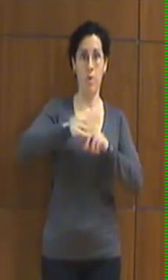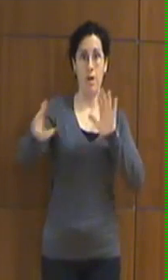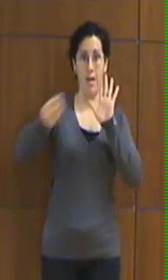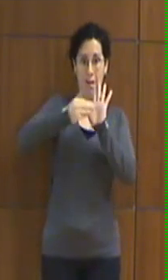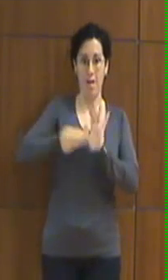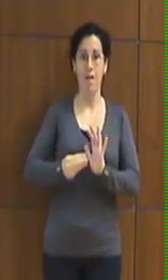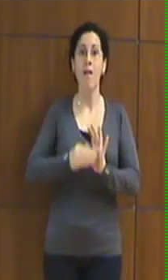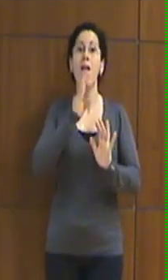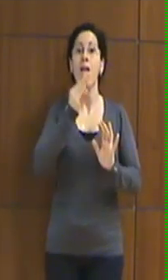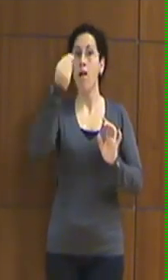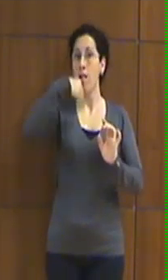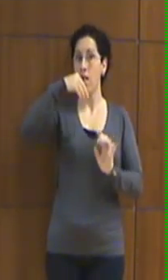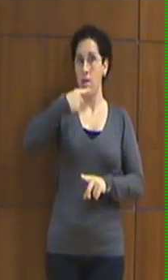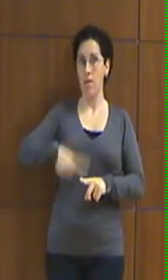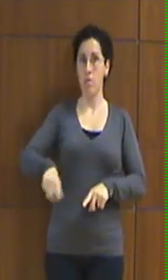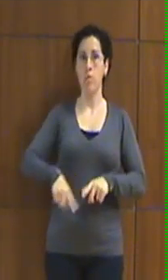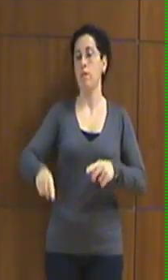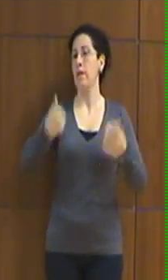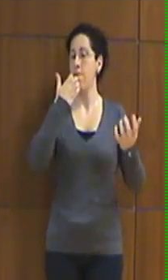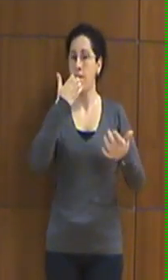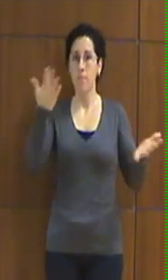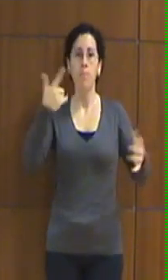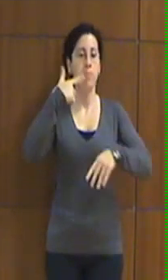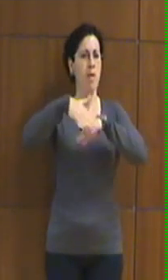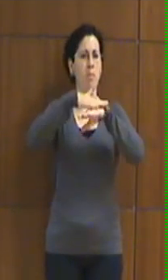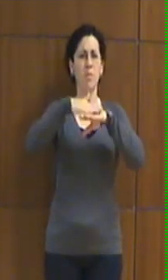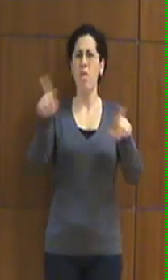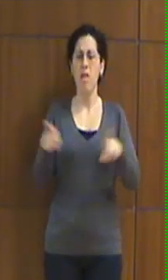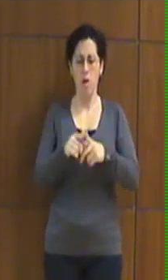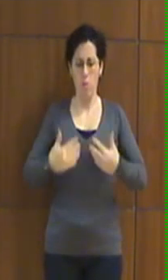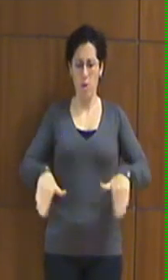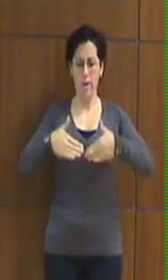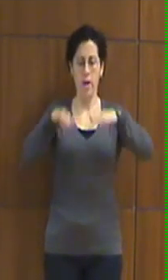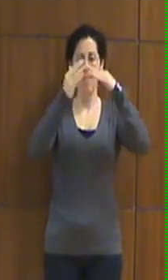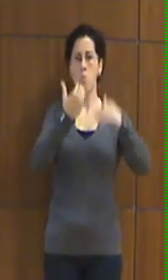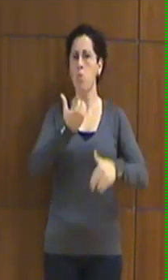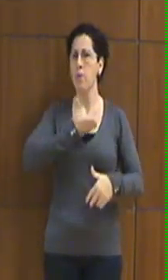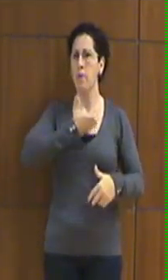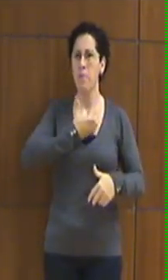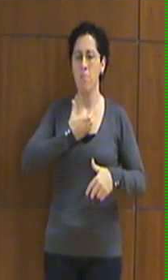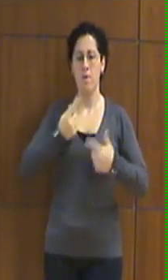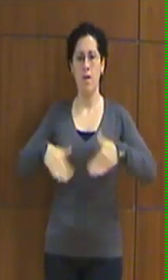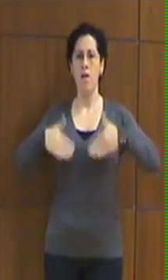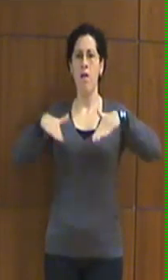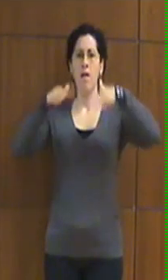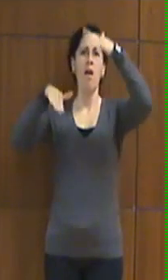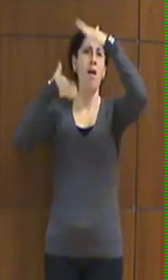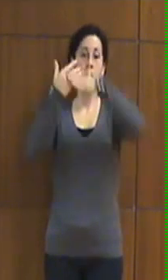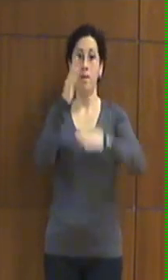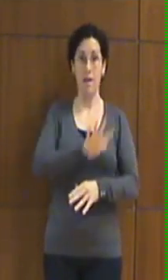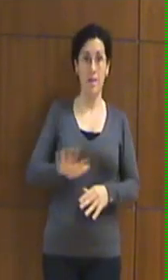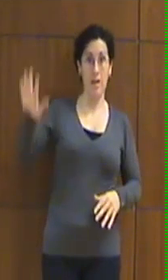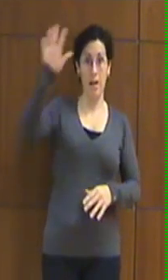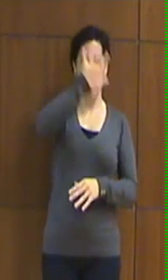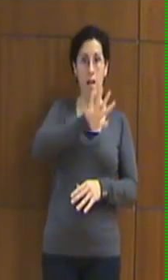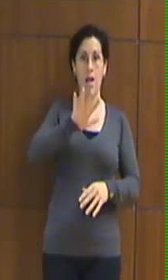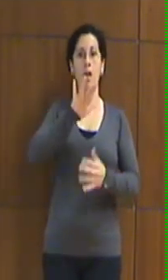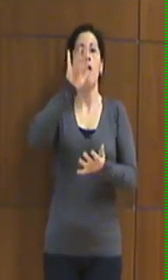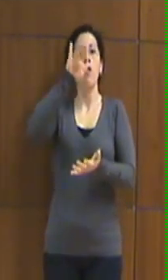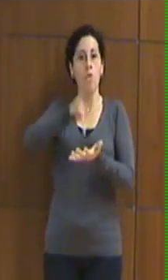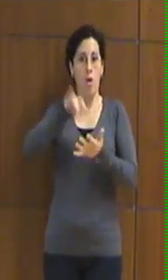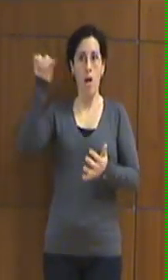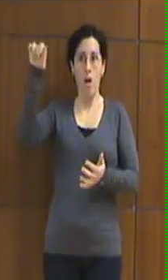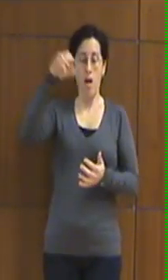incorporar estas cosas. Es decir, mire usted, todas las administraciones, desde las municipales a las estatales, pasando por las